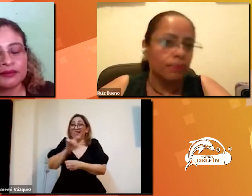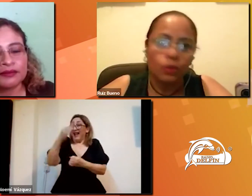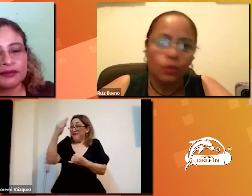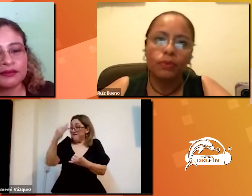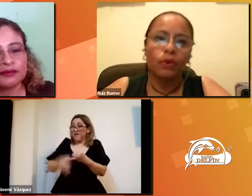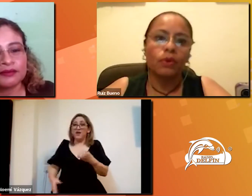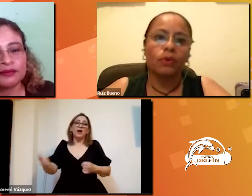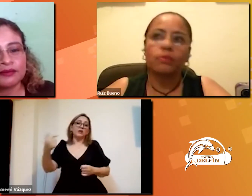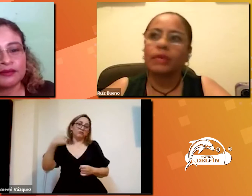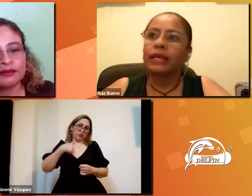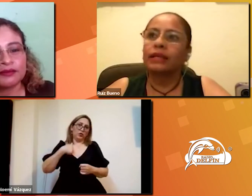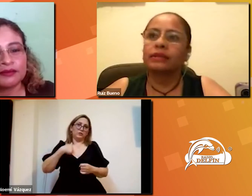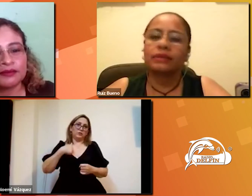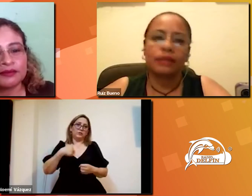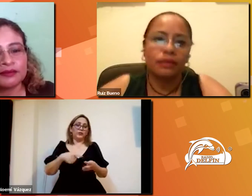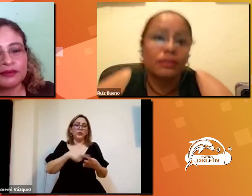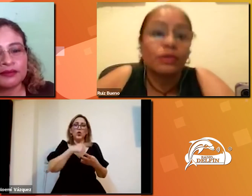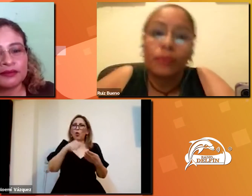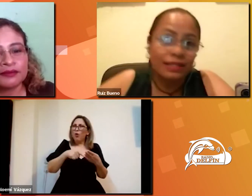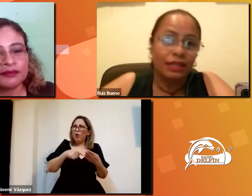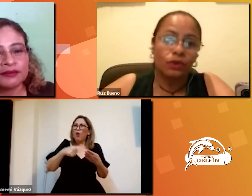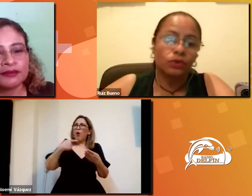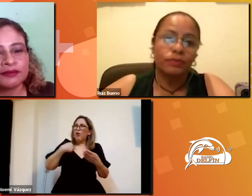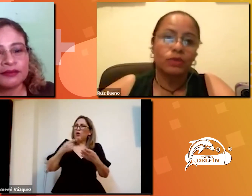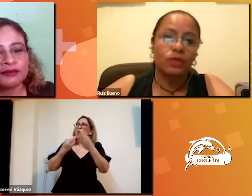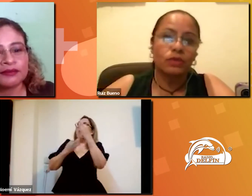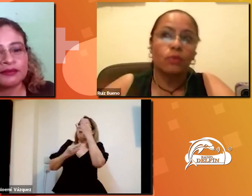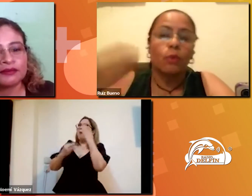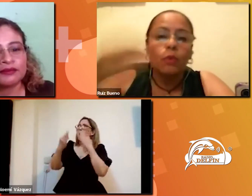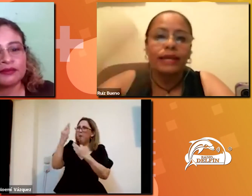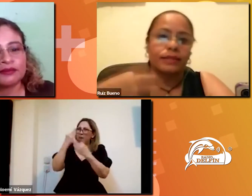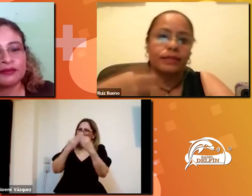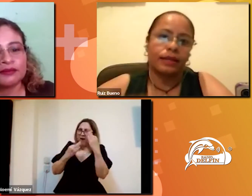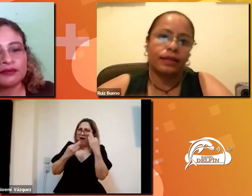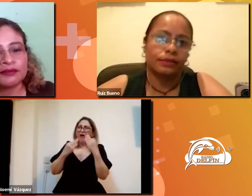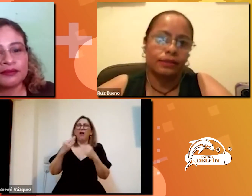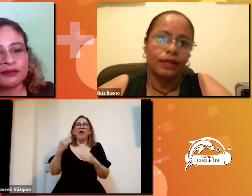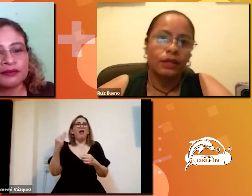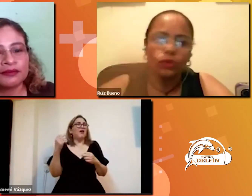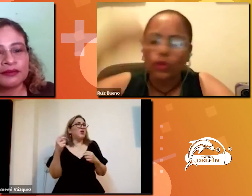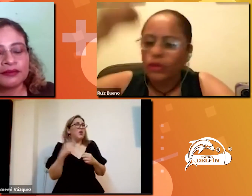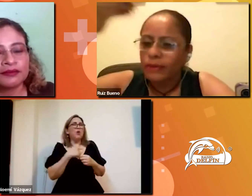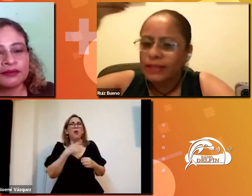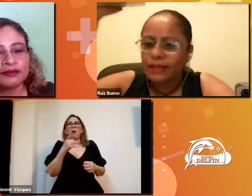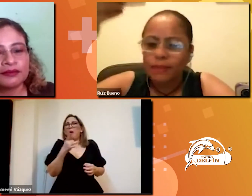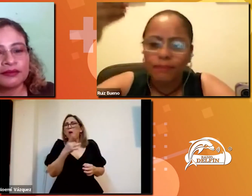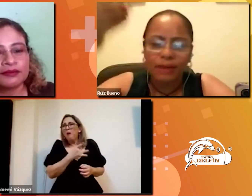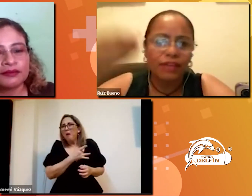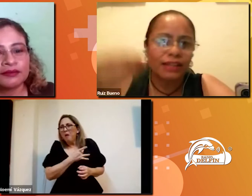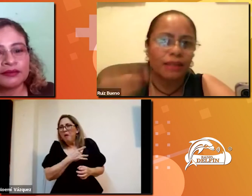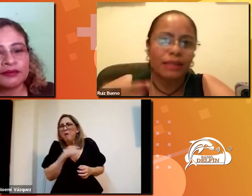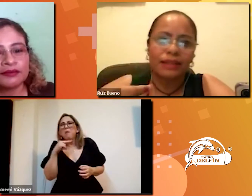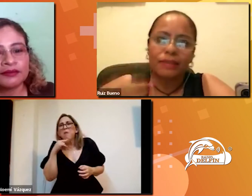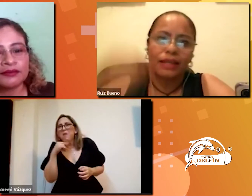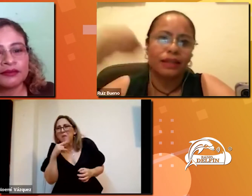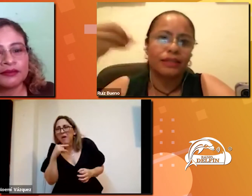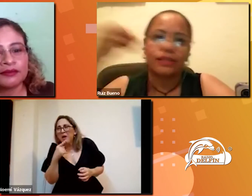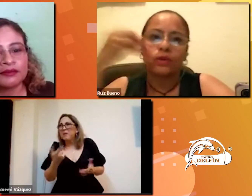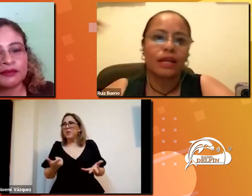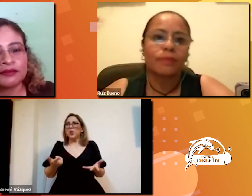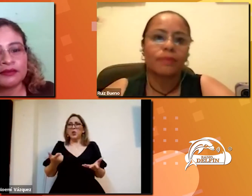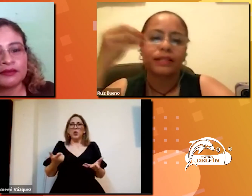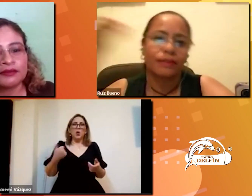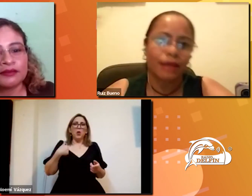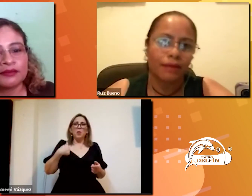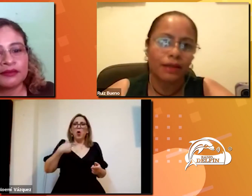Me preocupo, me sobreexijo. Son personas como muy exigentes. Todo debe de estar perfectamente. Y si